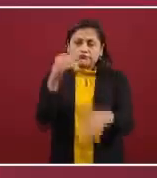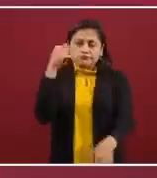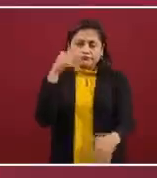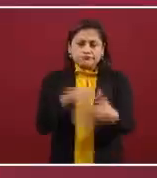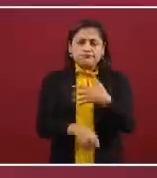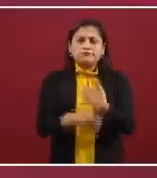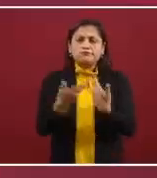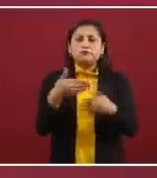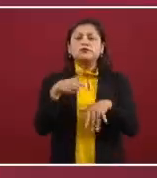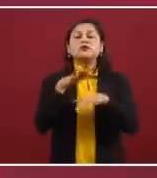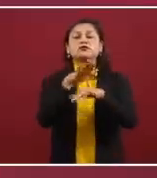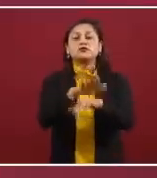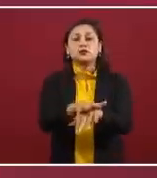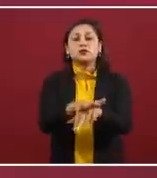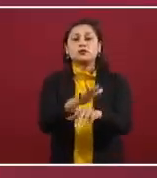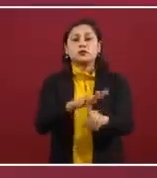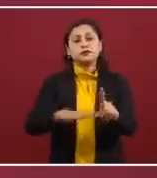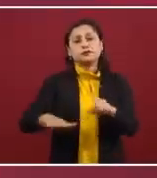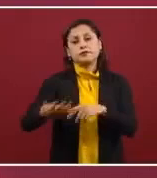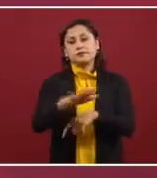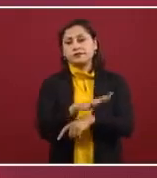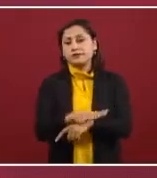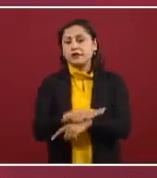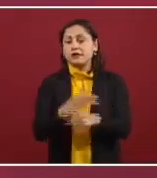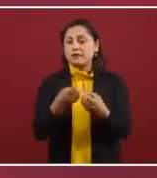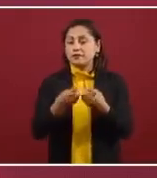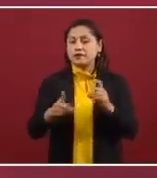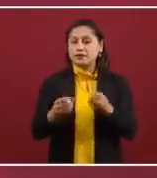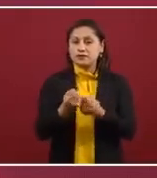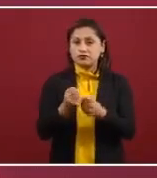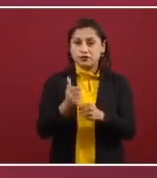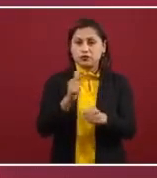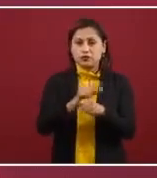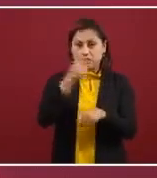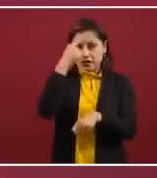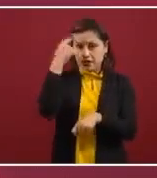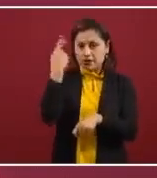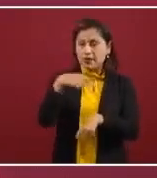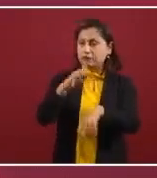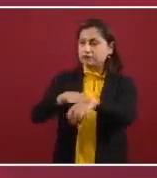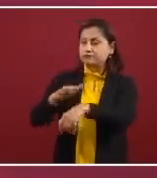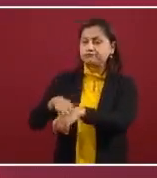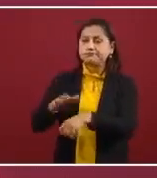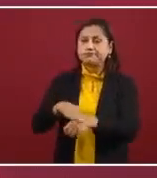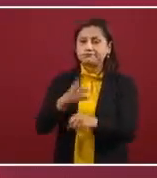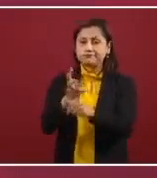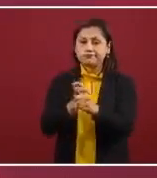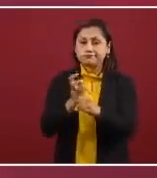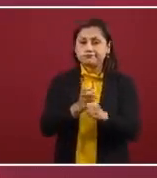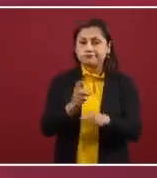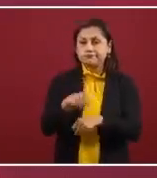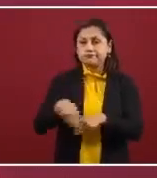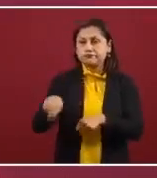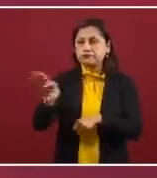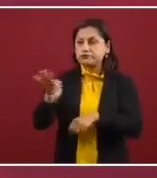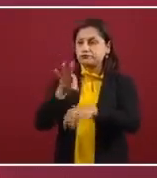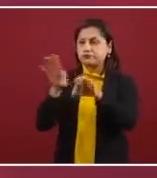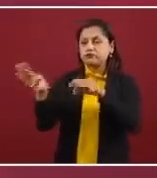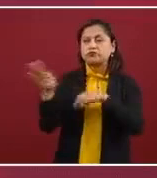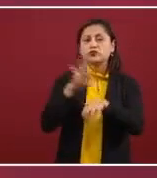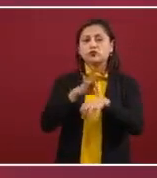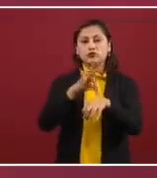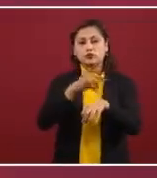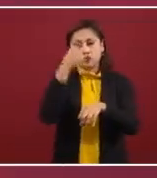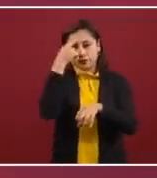importante con desarrollo social de la convocatoria en búsqueda de estos médicos para el bienestar. Esto lo podemos desde